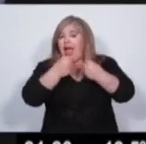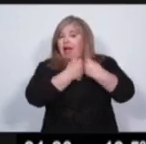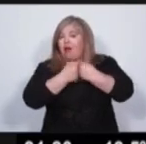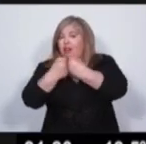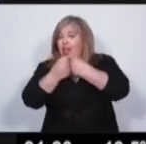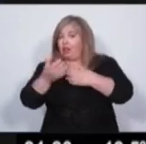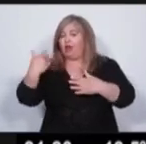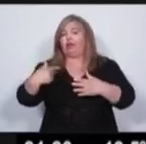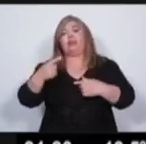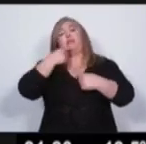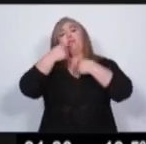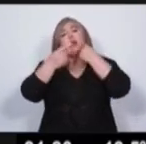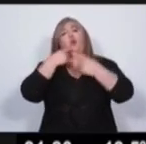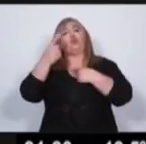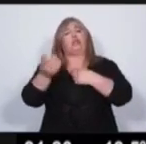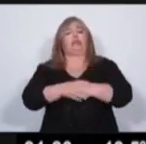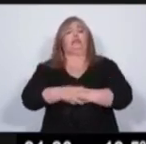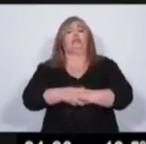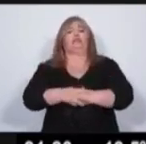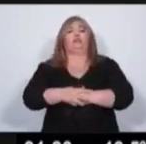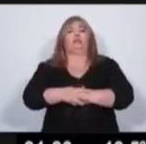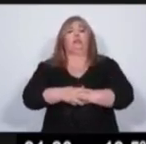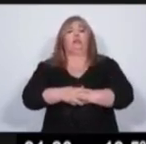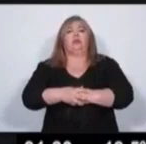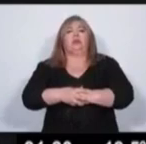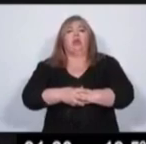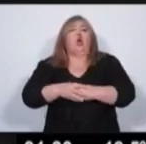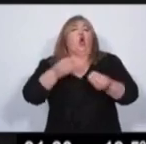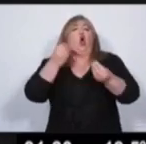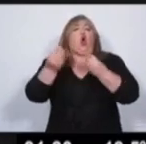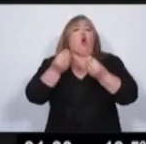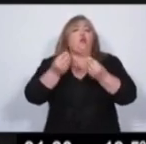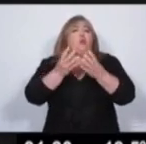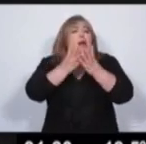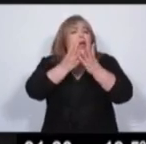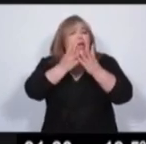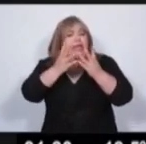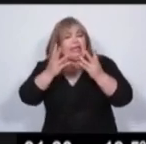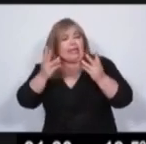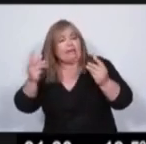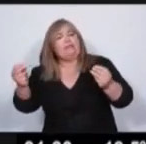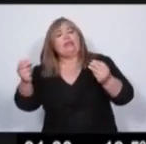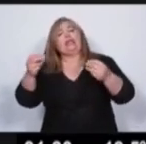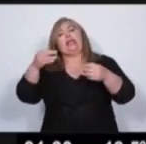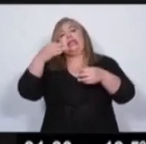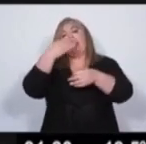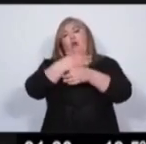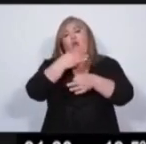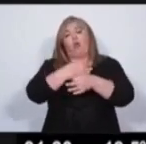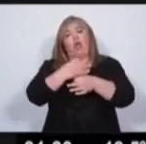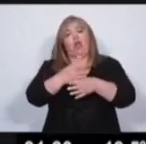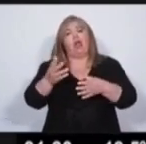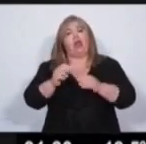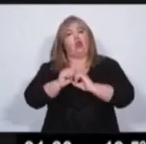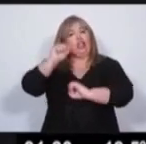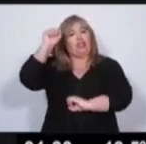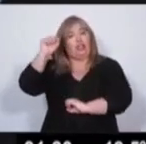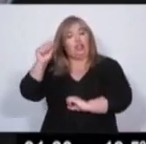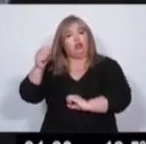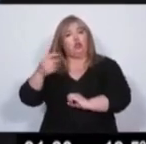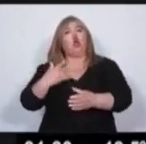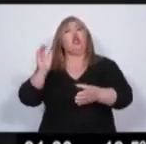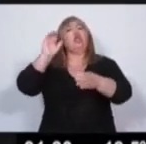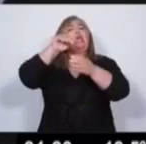Cómo se garantiza la terminalidad la inclusión y también que todos logren la Excelencia